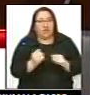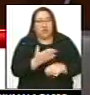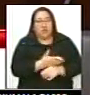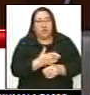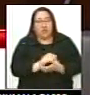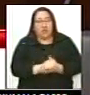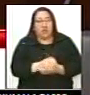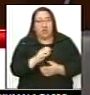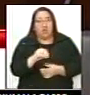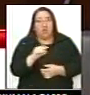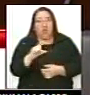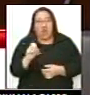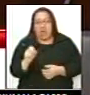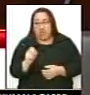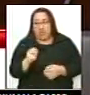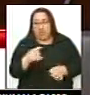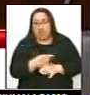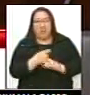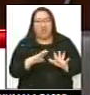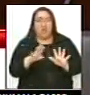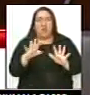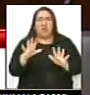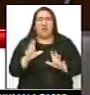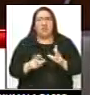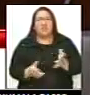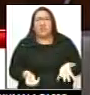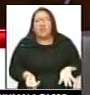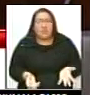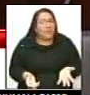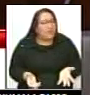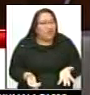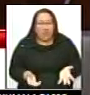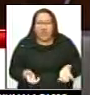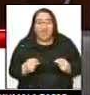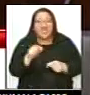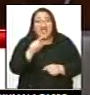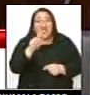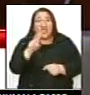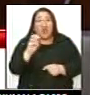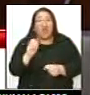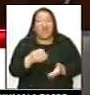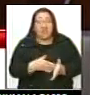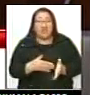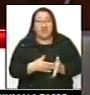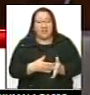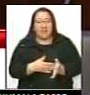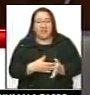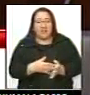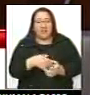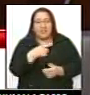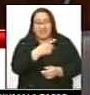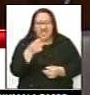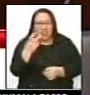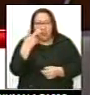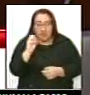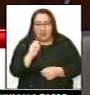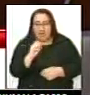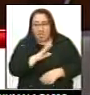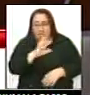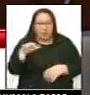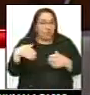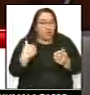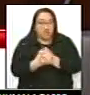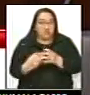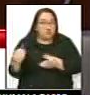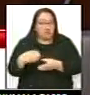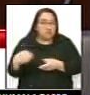amigo Humberto Morales, que acusan a 9 o 10 personas. No, acá acusan a 120. Y a todos están